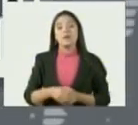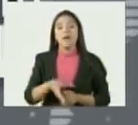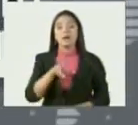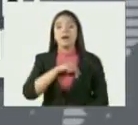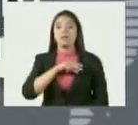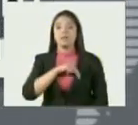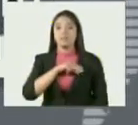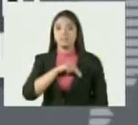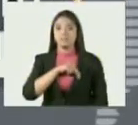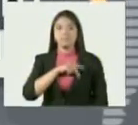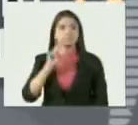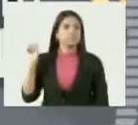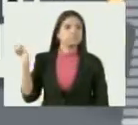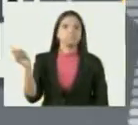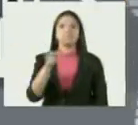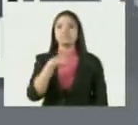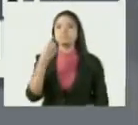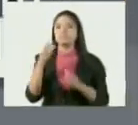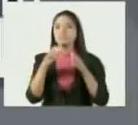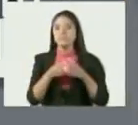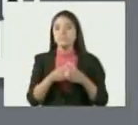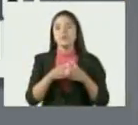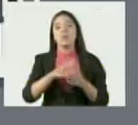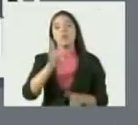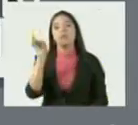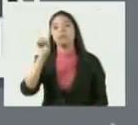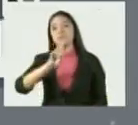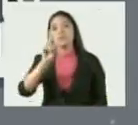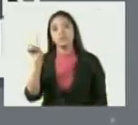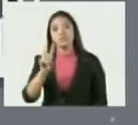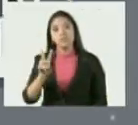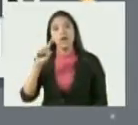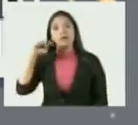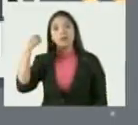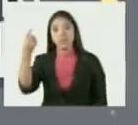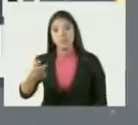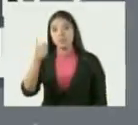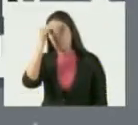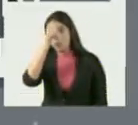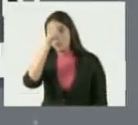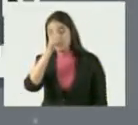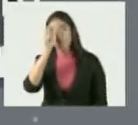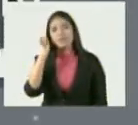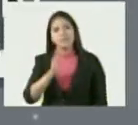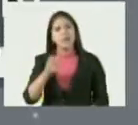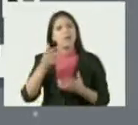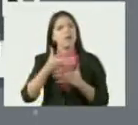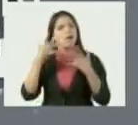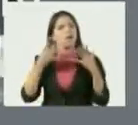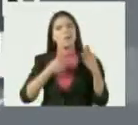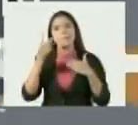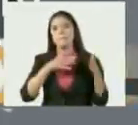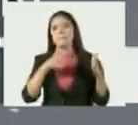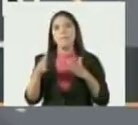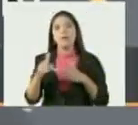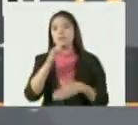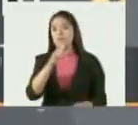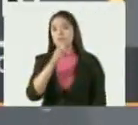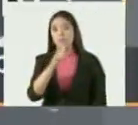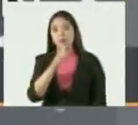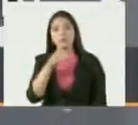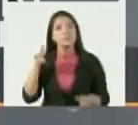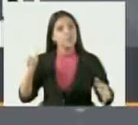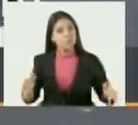patria, a todo el equipo del Movimiento Somos Venezuela, que el próximo domingo hagamos una gran jornada de información,